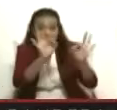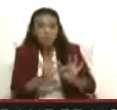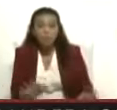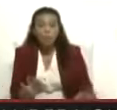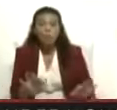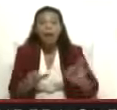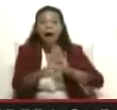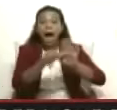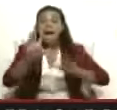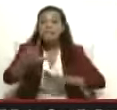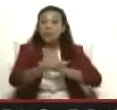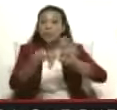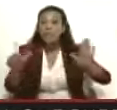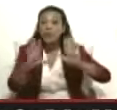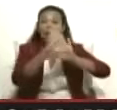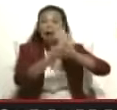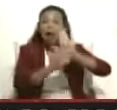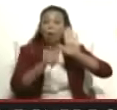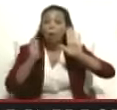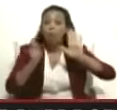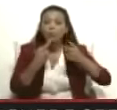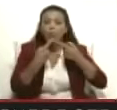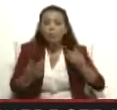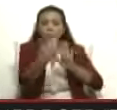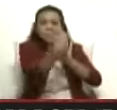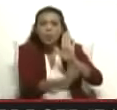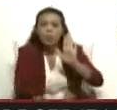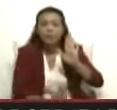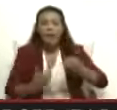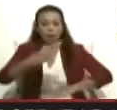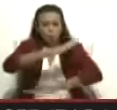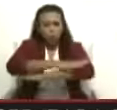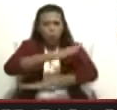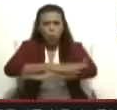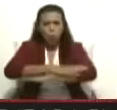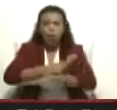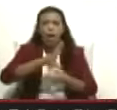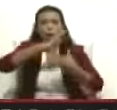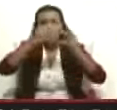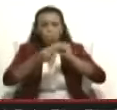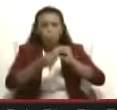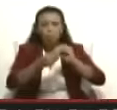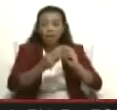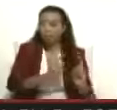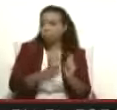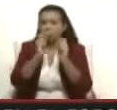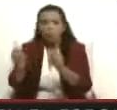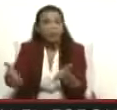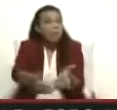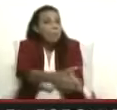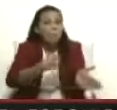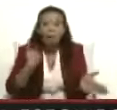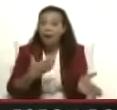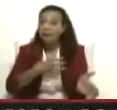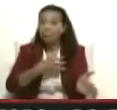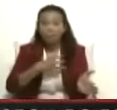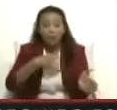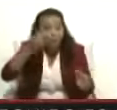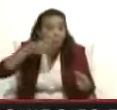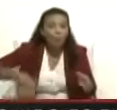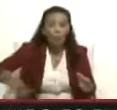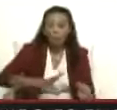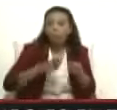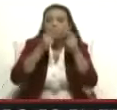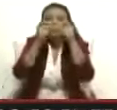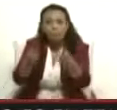el artículo 5 de la Carta Magna dispone: la soberanía reside intransferiblemente en el pueblo,